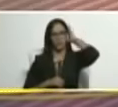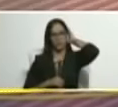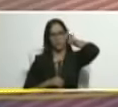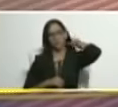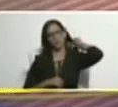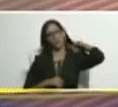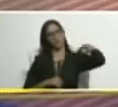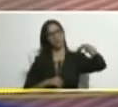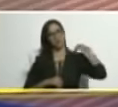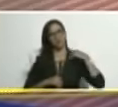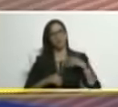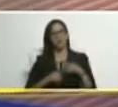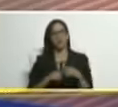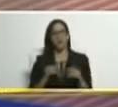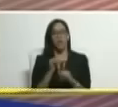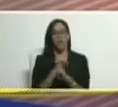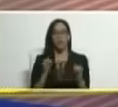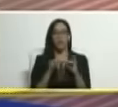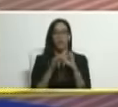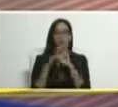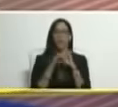En fin, nos une